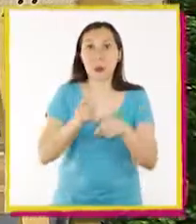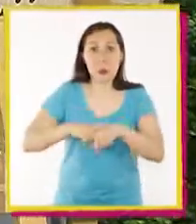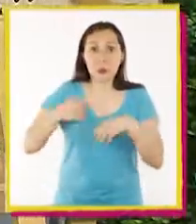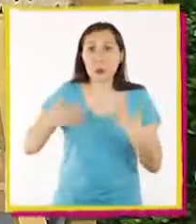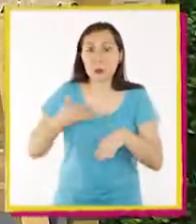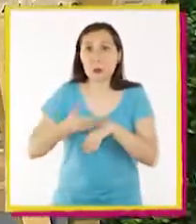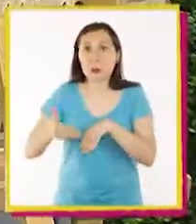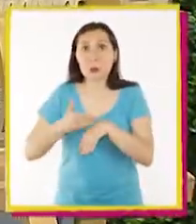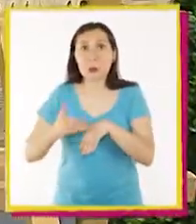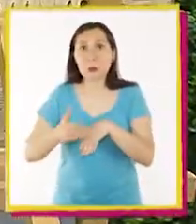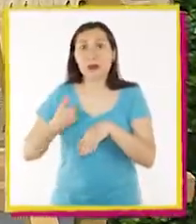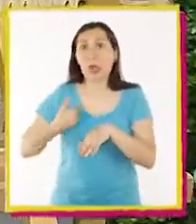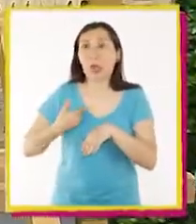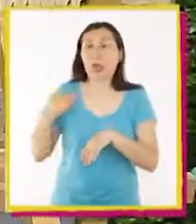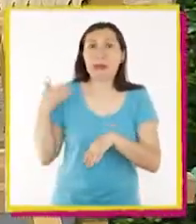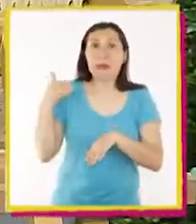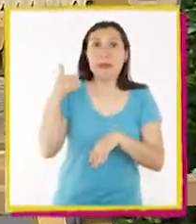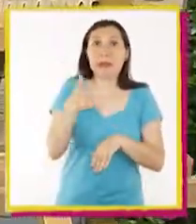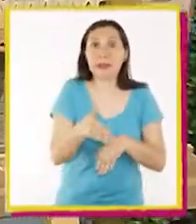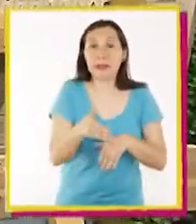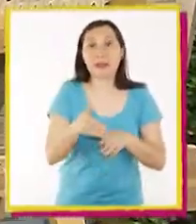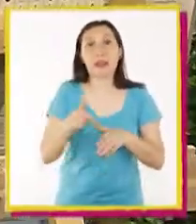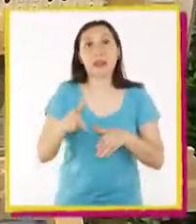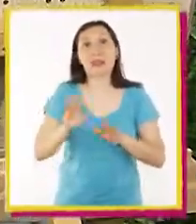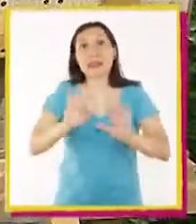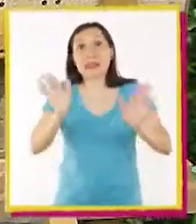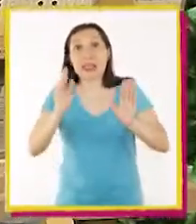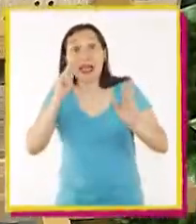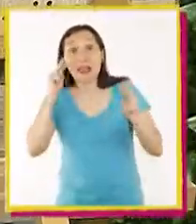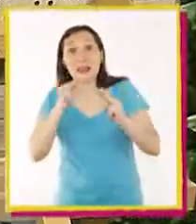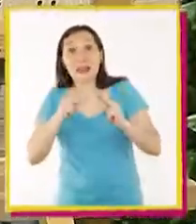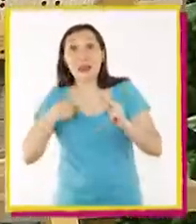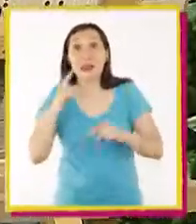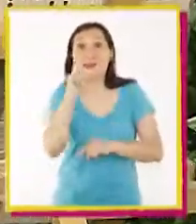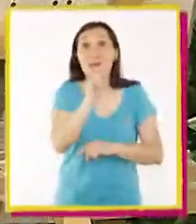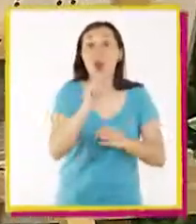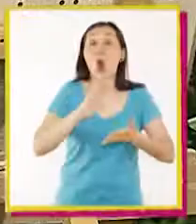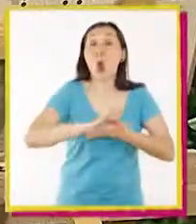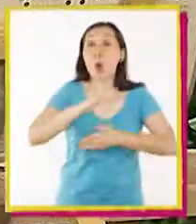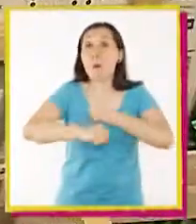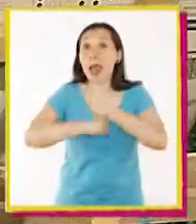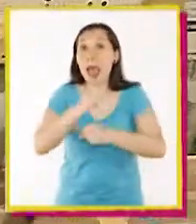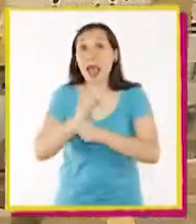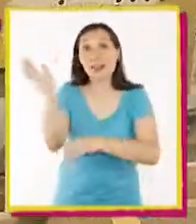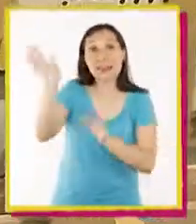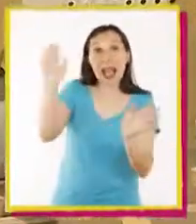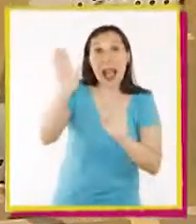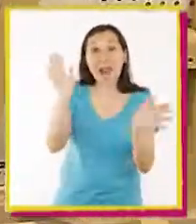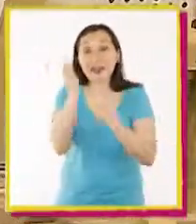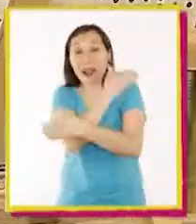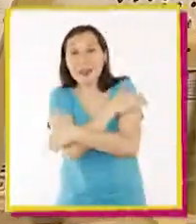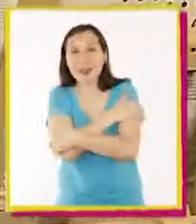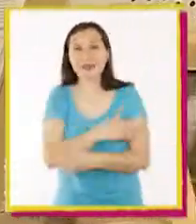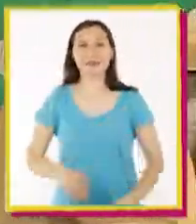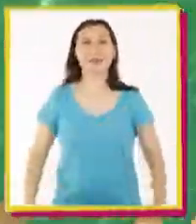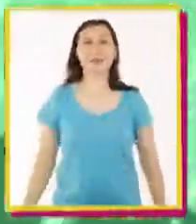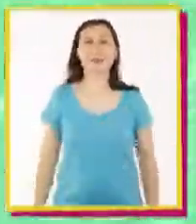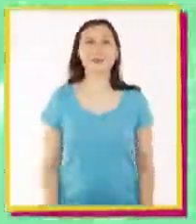¡Oh! Ya se me hizo muy tarde. Muy atrasada. Es todo por hoy. Me voy al cumpleaños de Chester. ¡Chao, chao! ¡Un